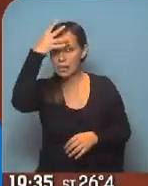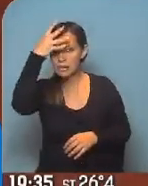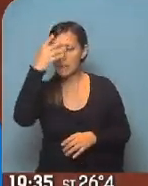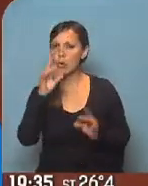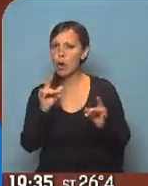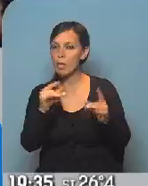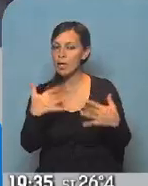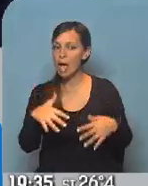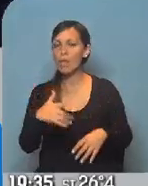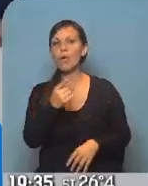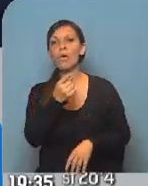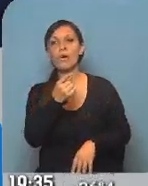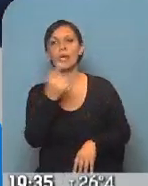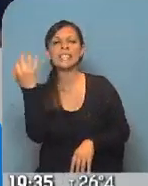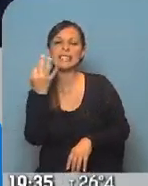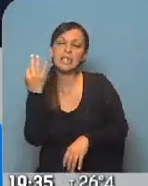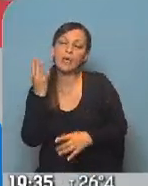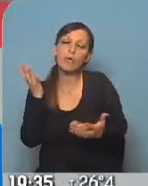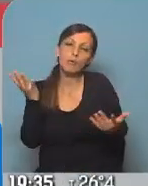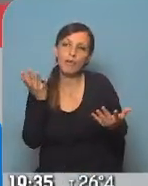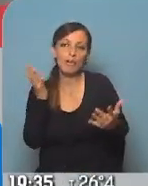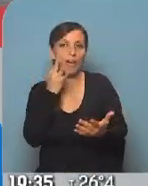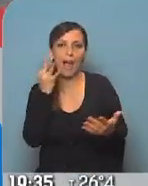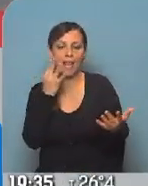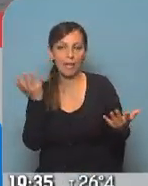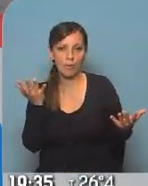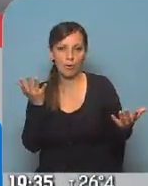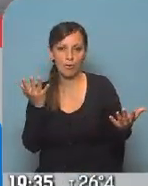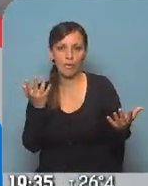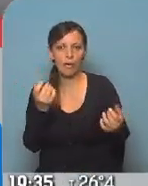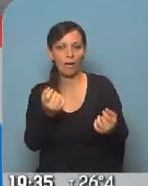sentido y probablemente haya algún tipo de